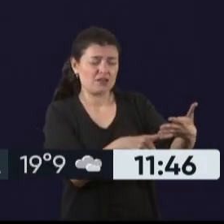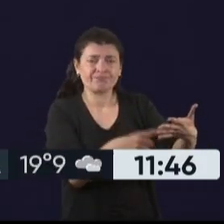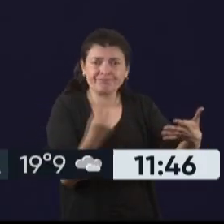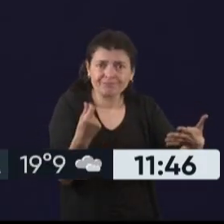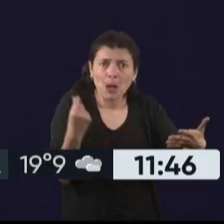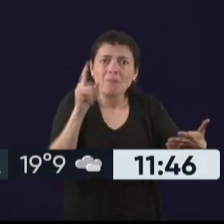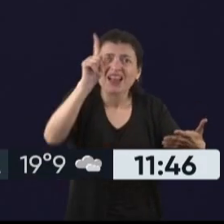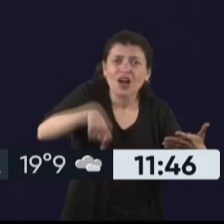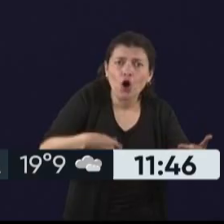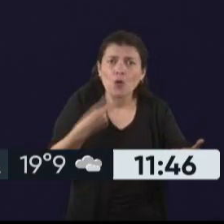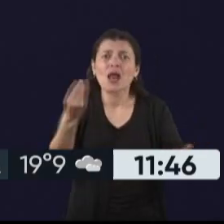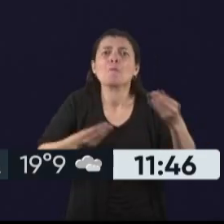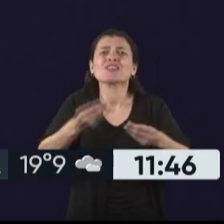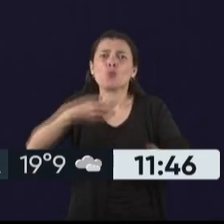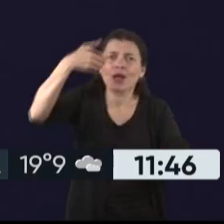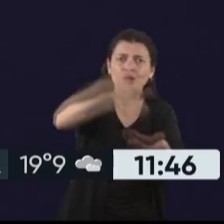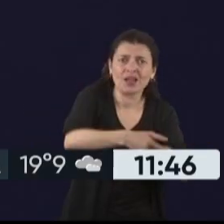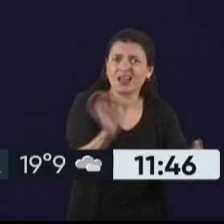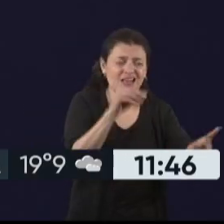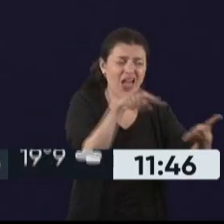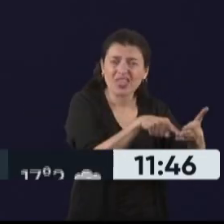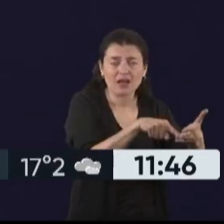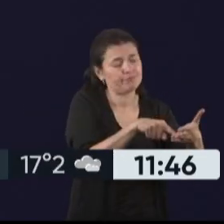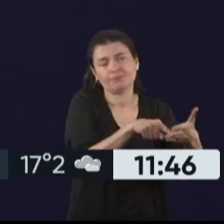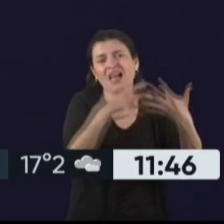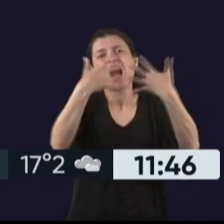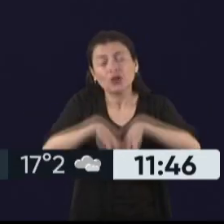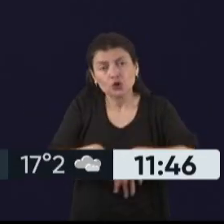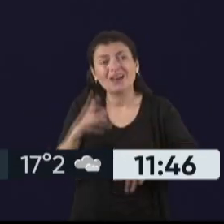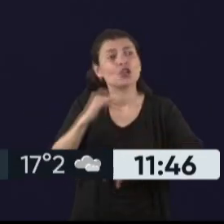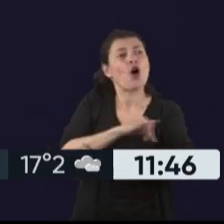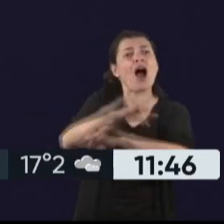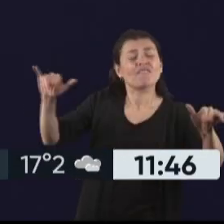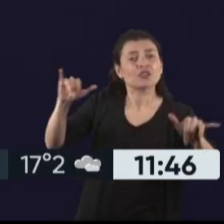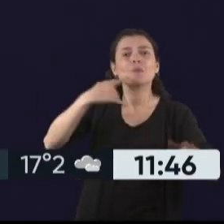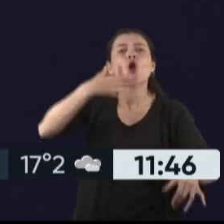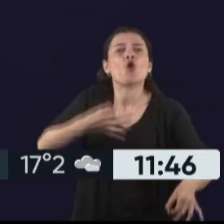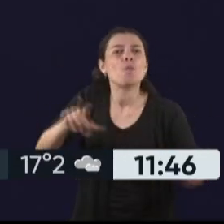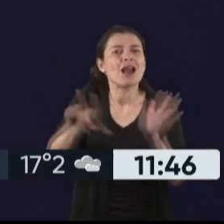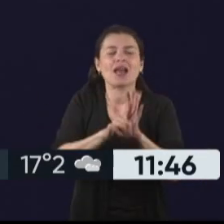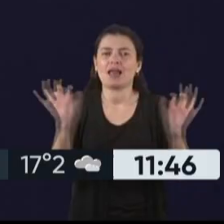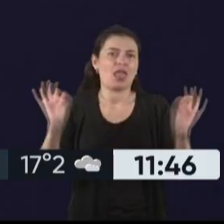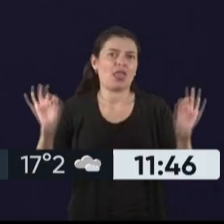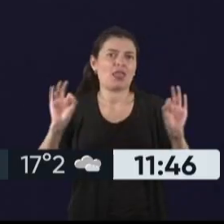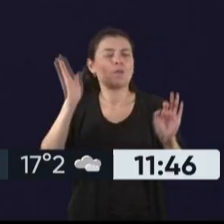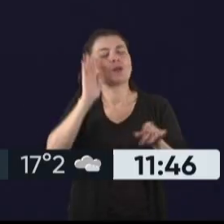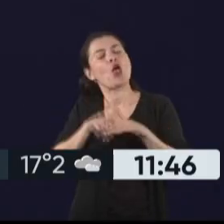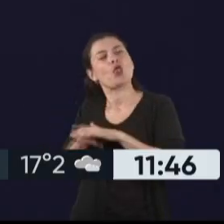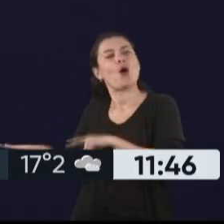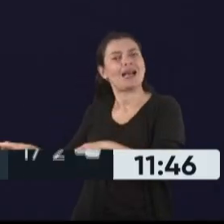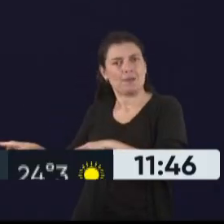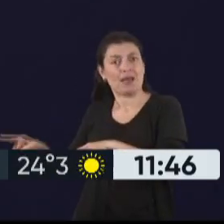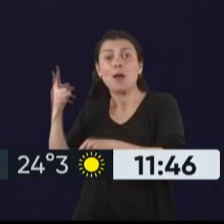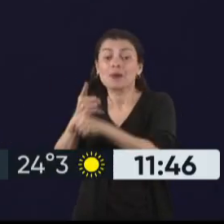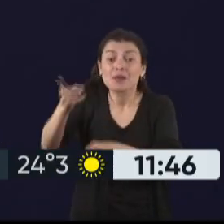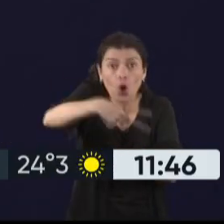pedir que nos la completen, por decirlo de manera burda. Entonces que nos digan cómo vamos a